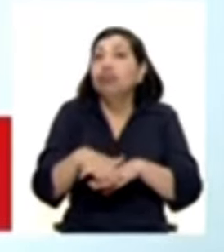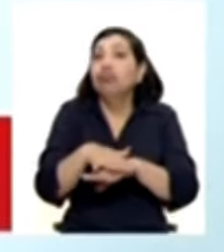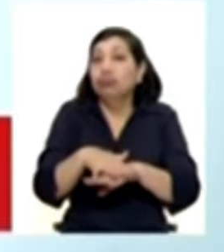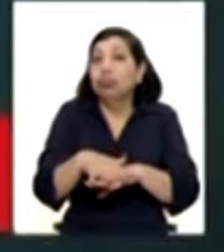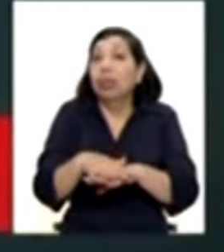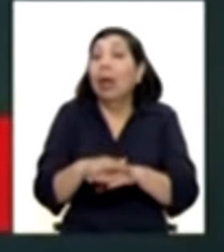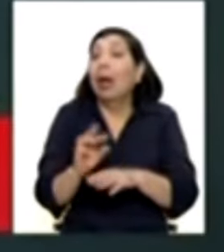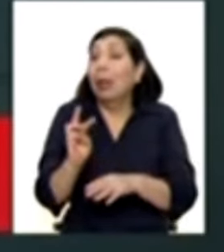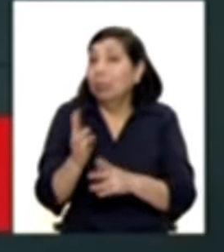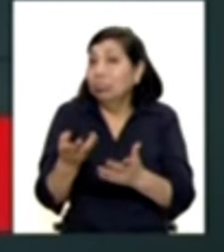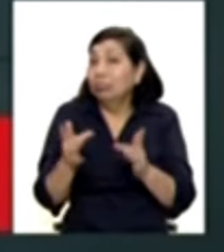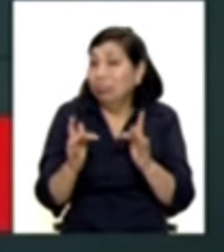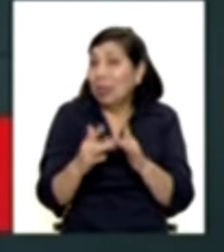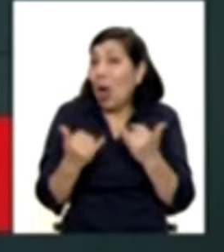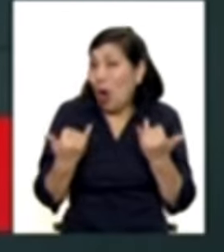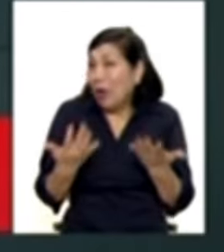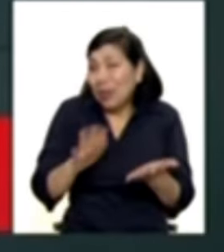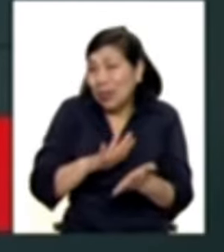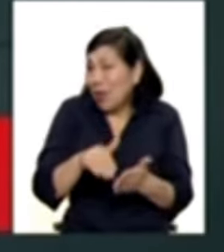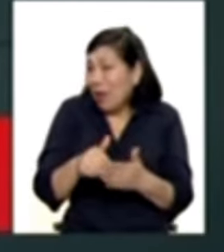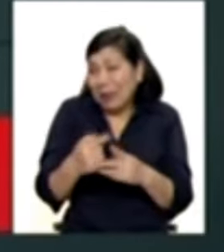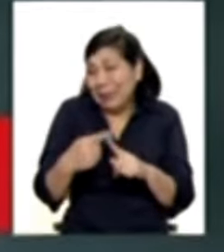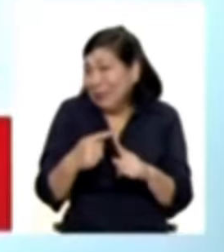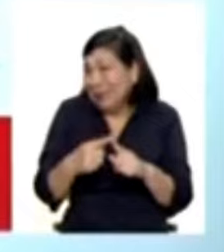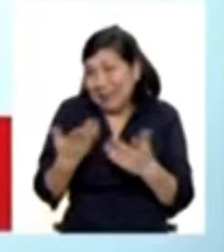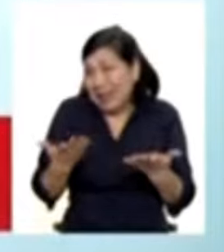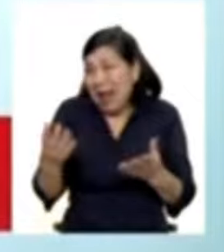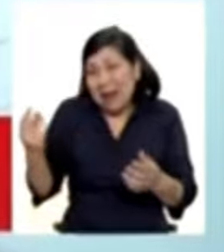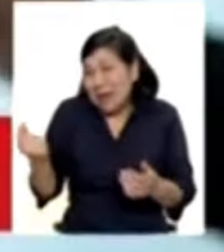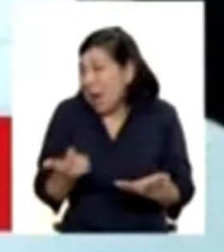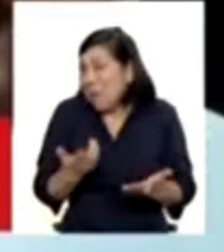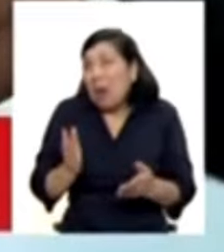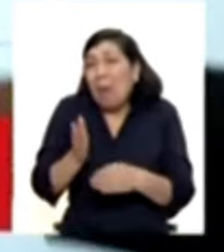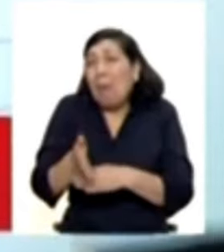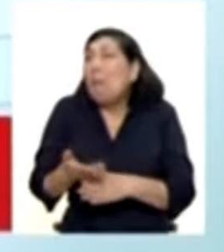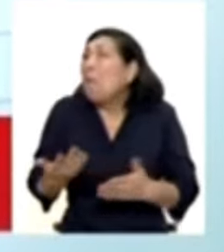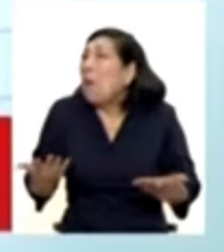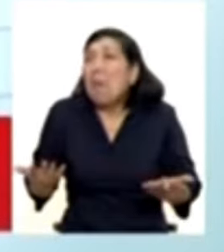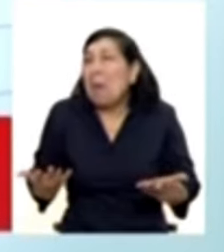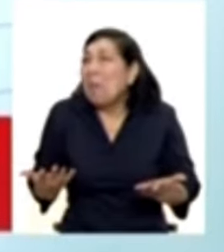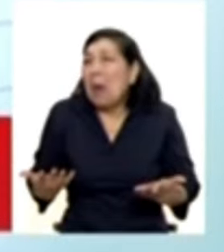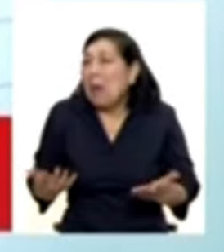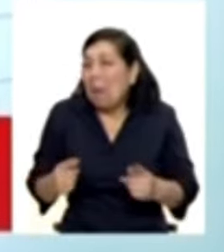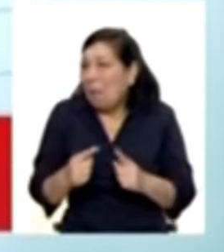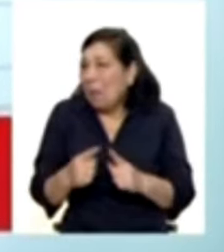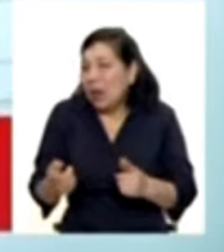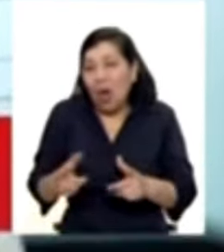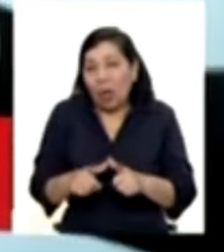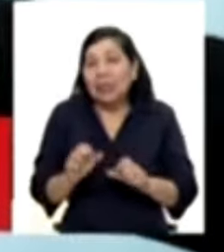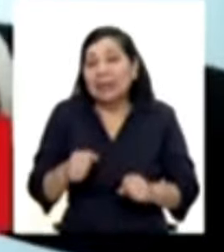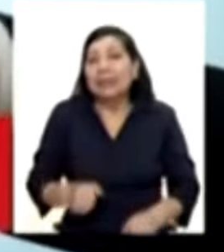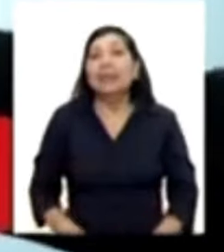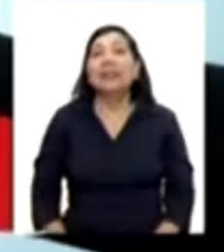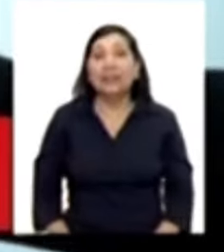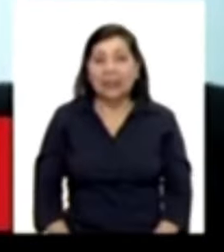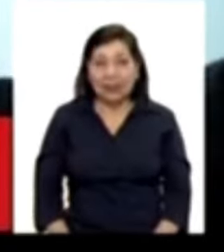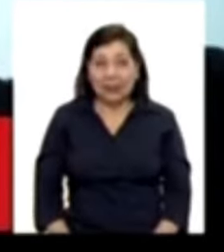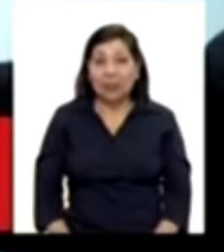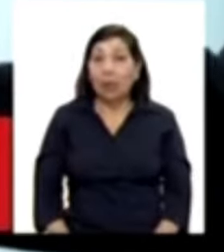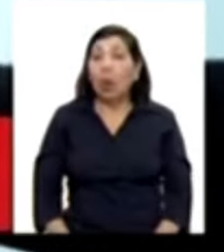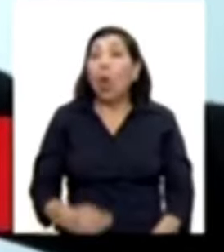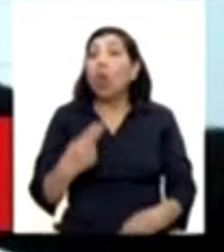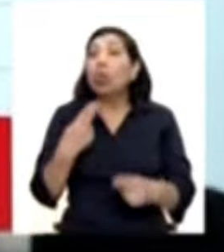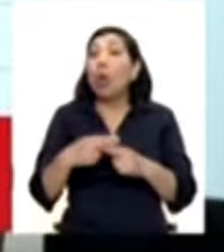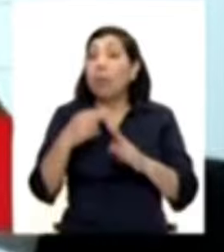trámite virtual. Además, porque hoy en día ya se realiza de una manera muy rápida, no es necesario incluso venir directamente al local. Sí, continuamos. Sí, y va a salir